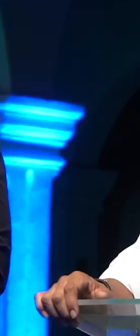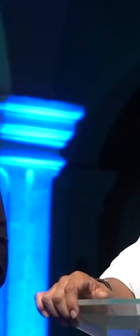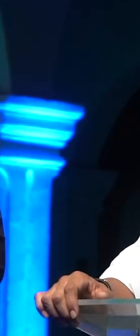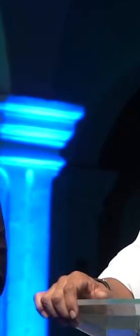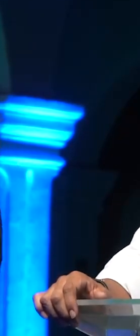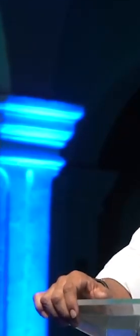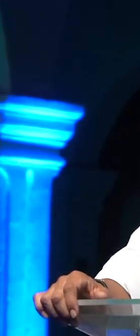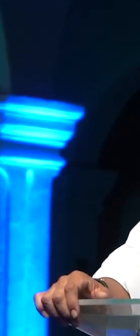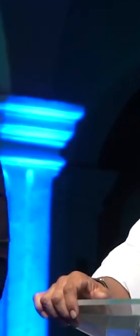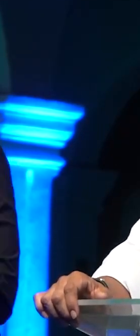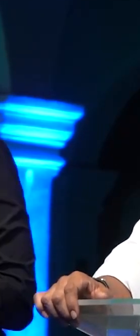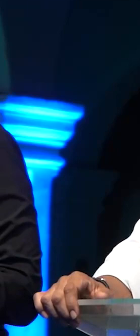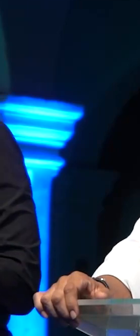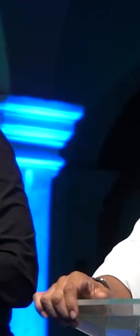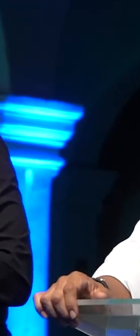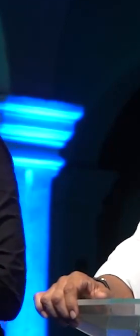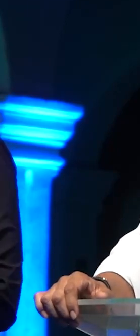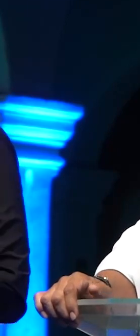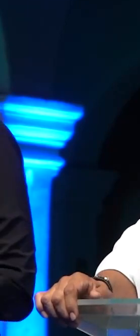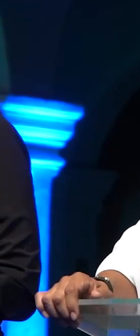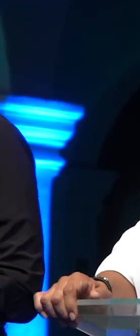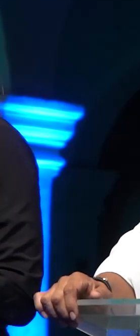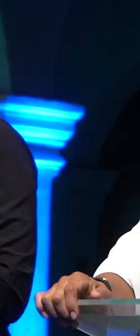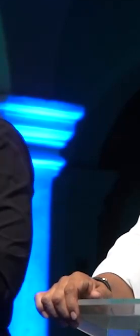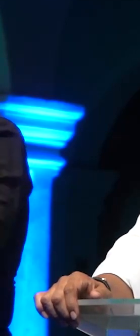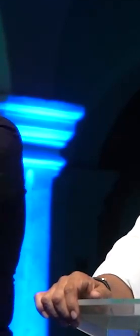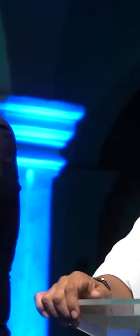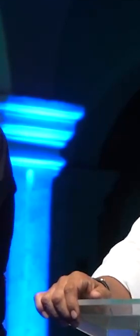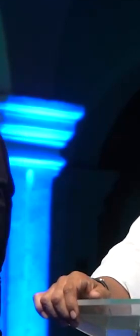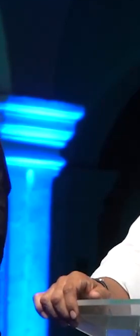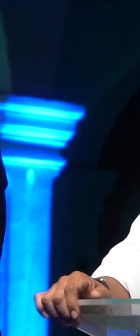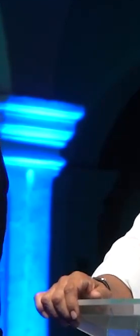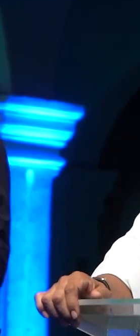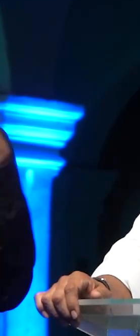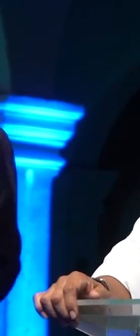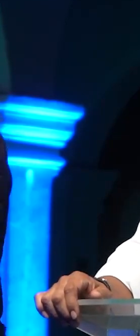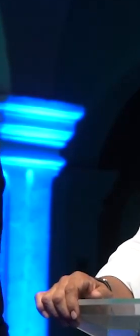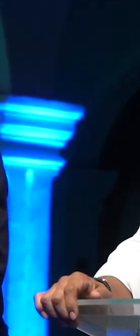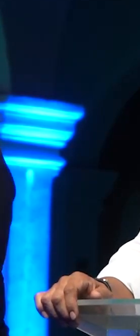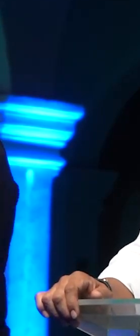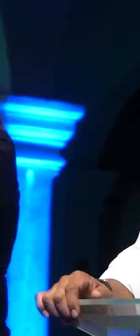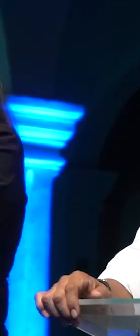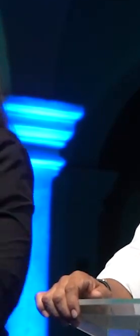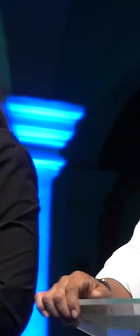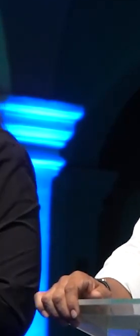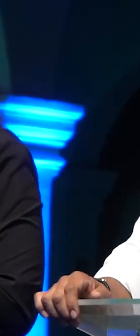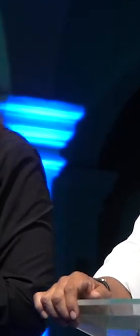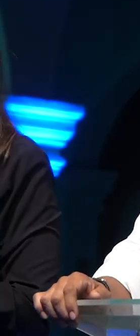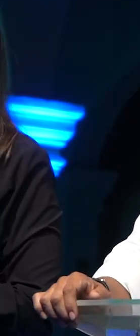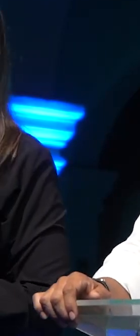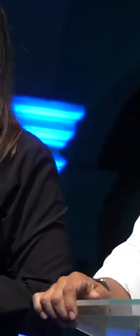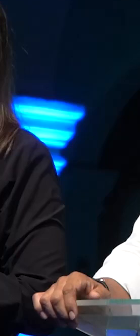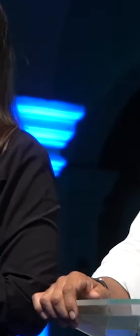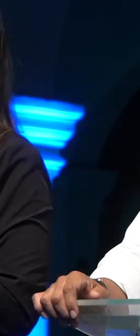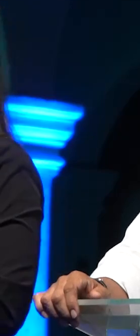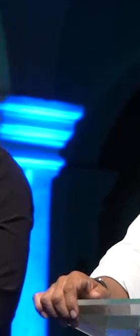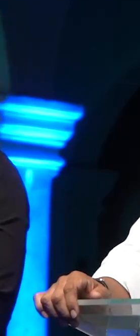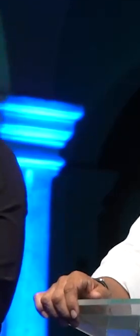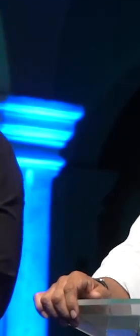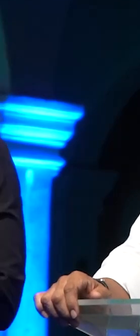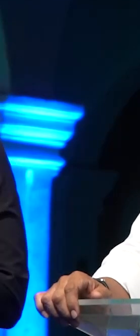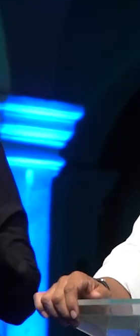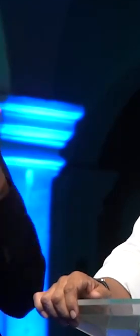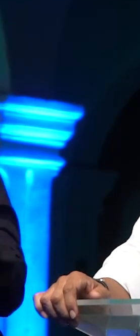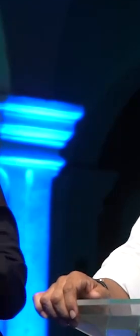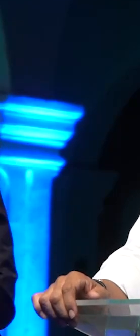ser eso. Esta ciudad necesita un turismo que venga a contribuir y agregar valor, que deje la ciudad mejor de cuando se fue, que agregue